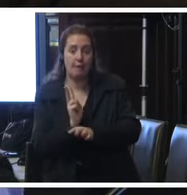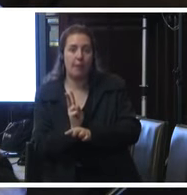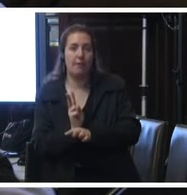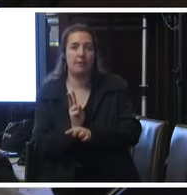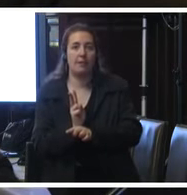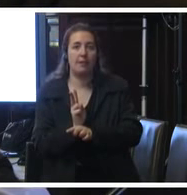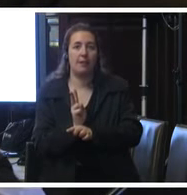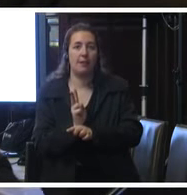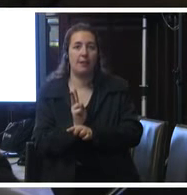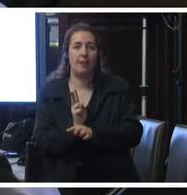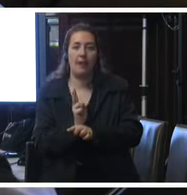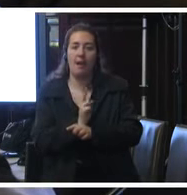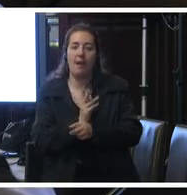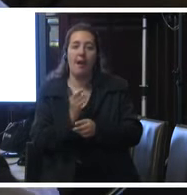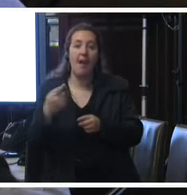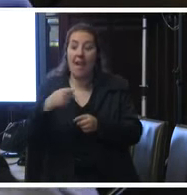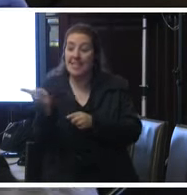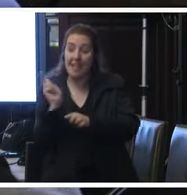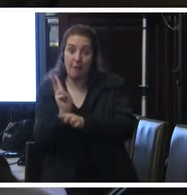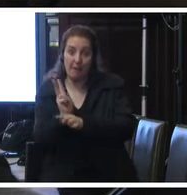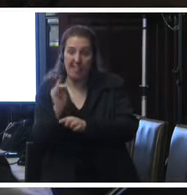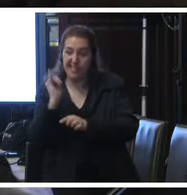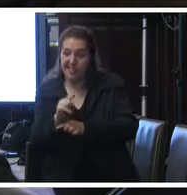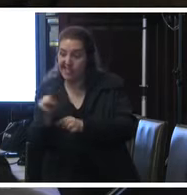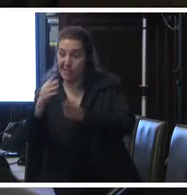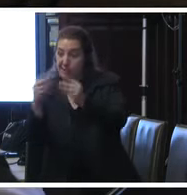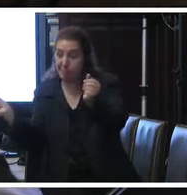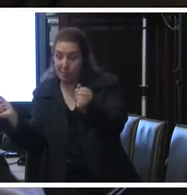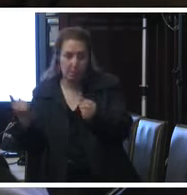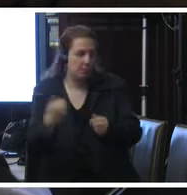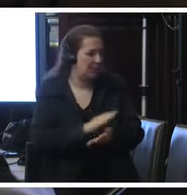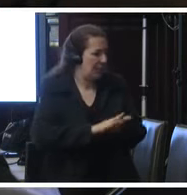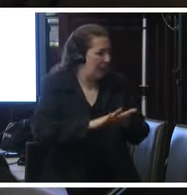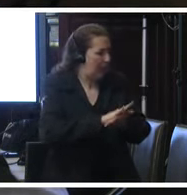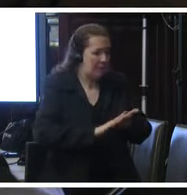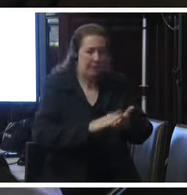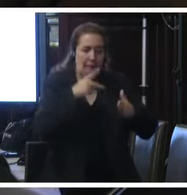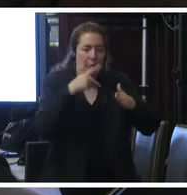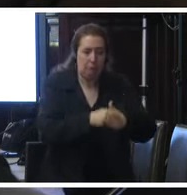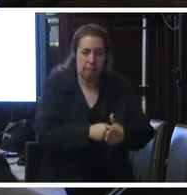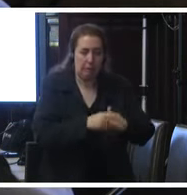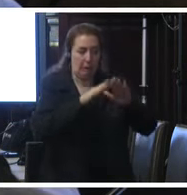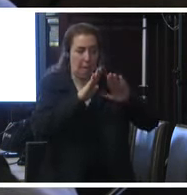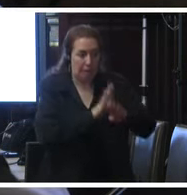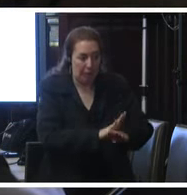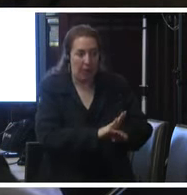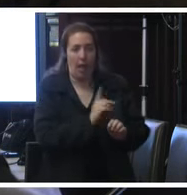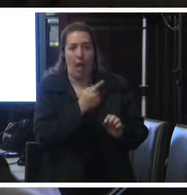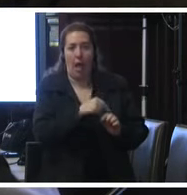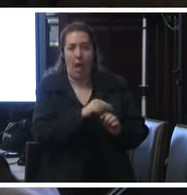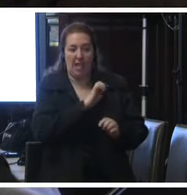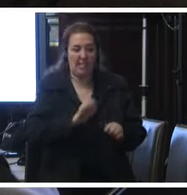nada que detenga lo que están haciendo los estados, de lo que están haciendo no solamente nuestra persona, sino nuestro mundo, nosotros